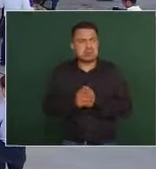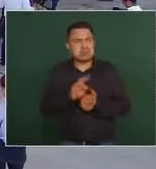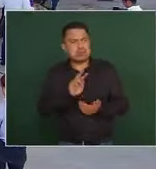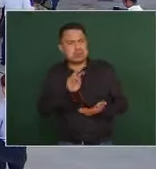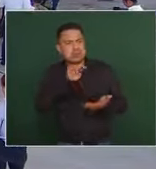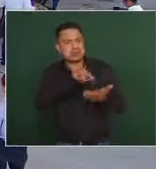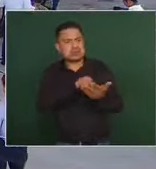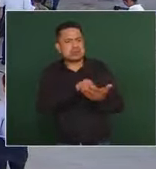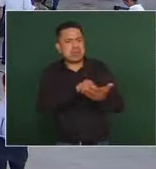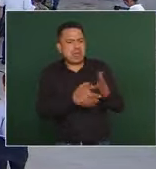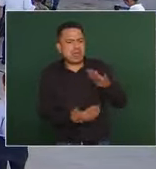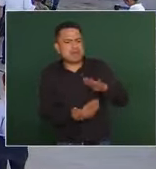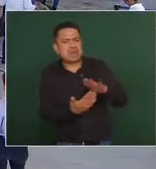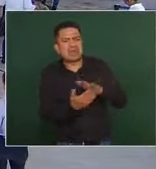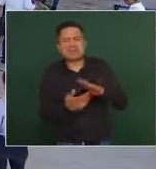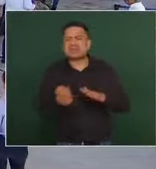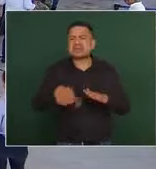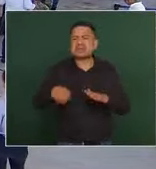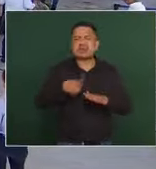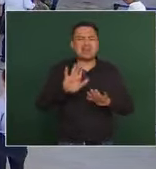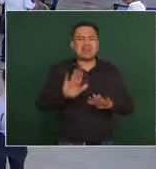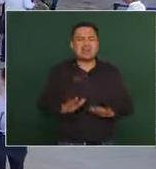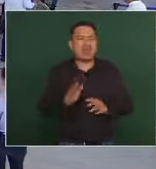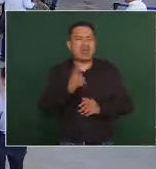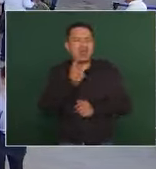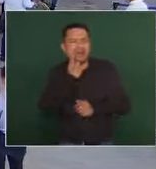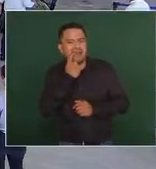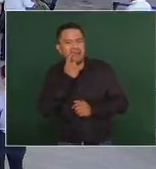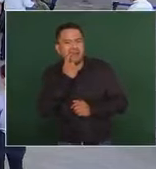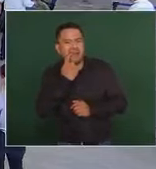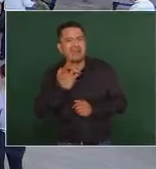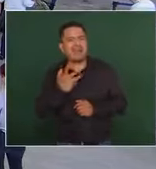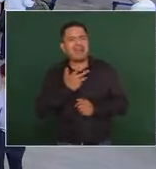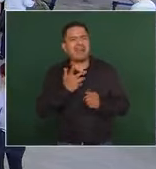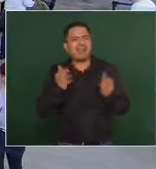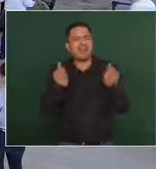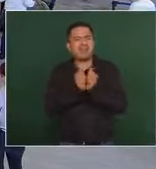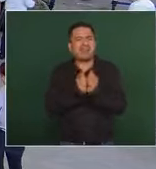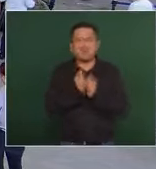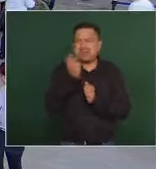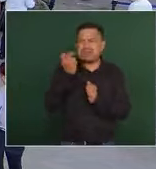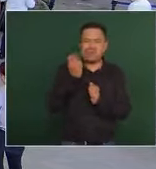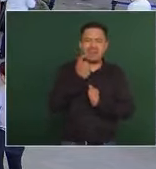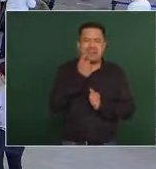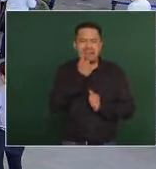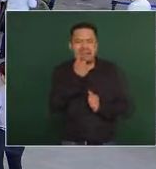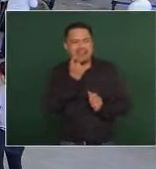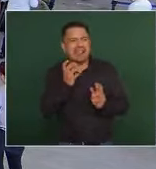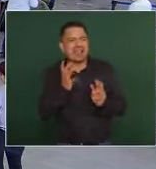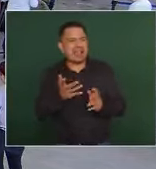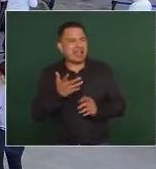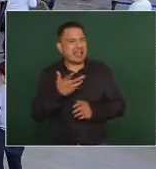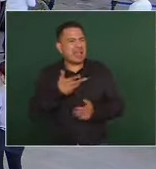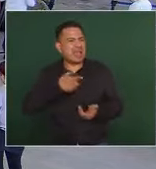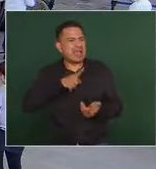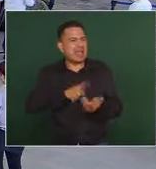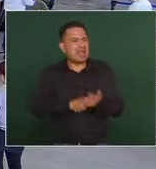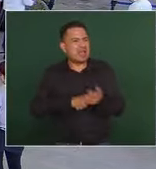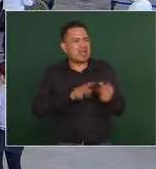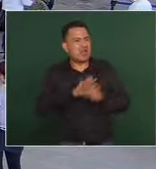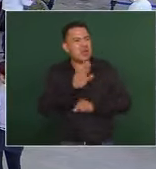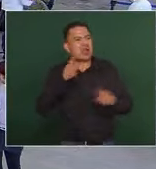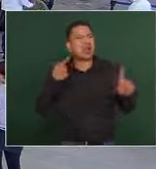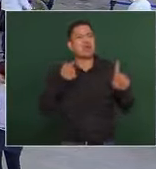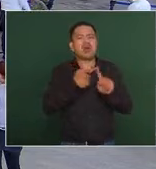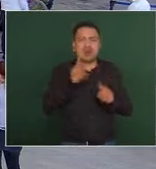de la mesa, porque es que ya traen un plan, con ese plan con maña, con ese propósito. A